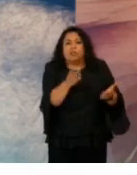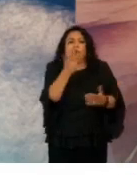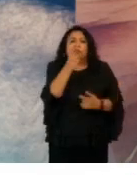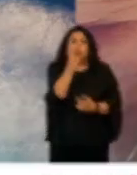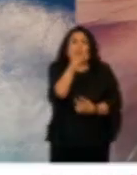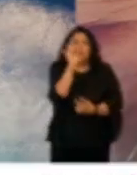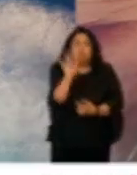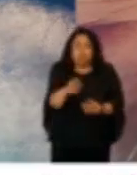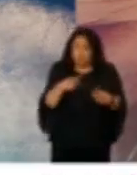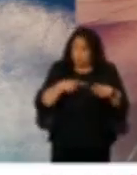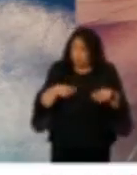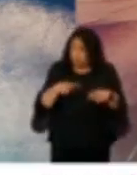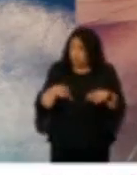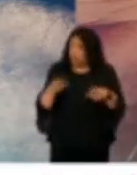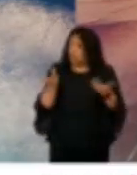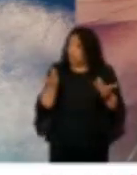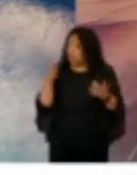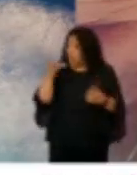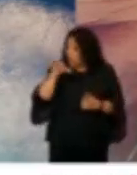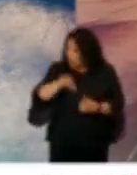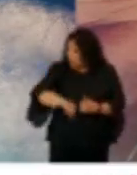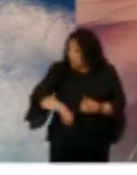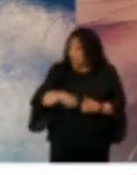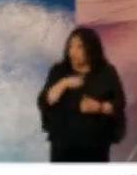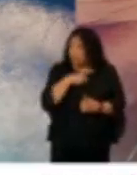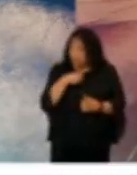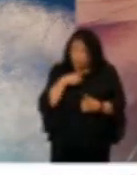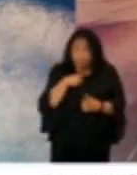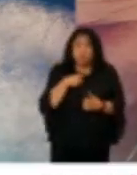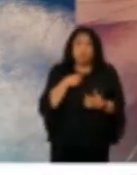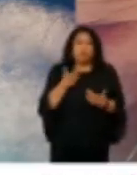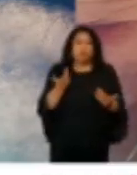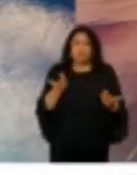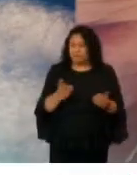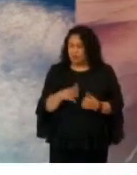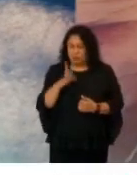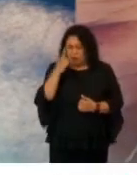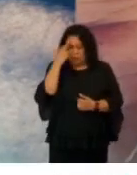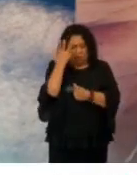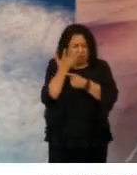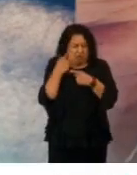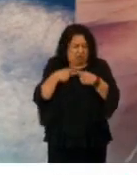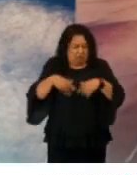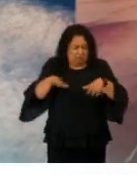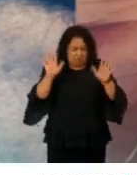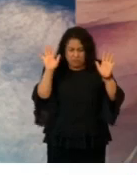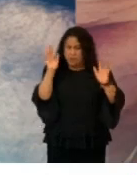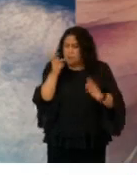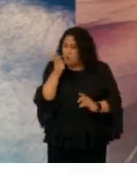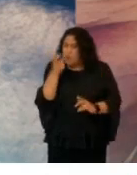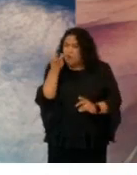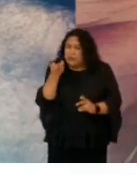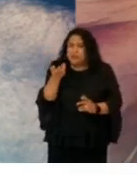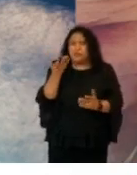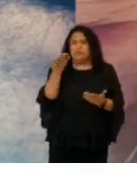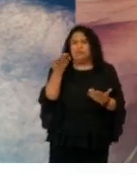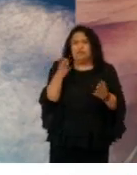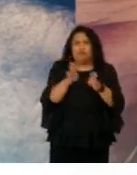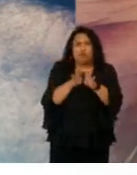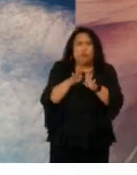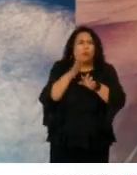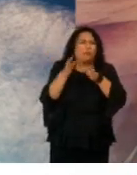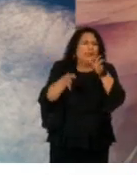51% de la población. Un tema importante hoy en día y que también, no me acuerdo quién lo mencionó, pero un poco como que son estas figuras